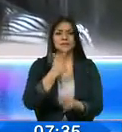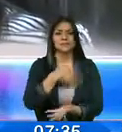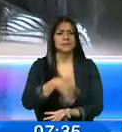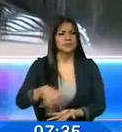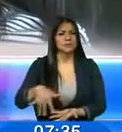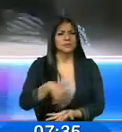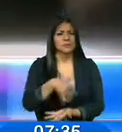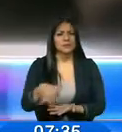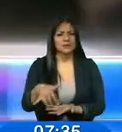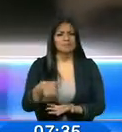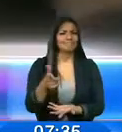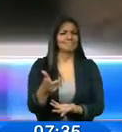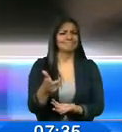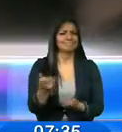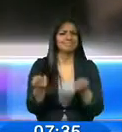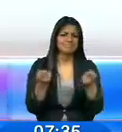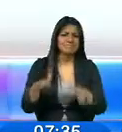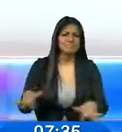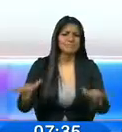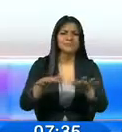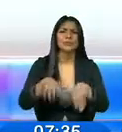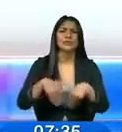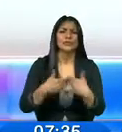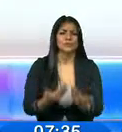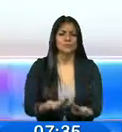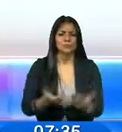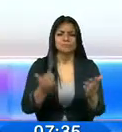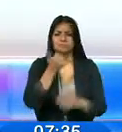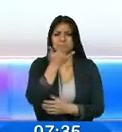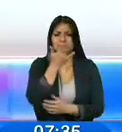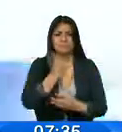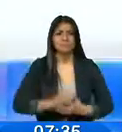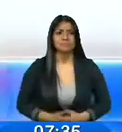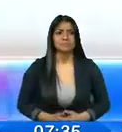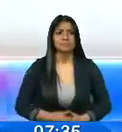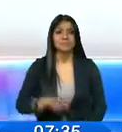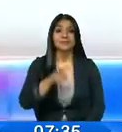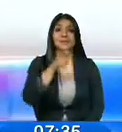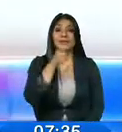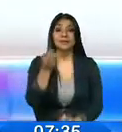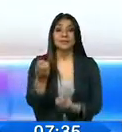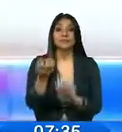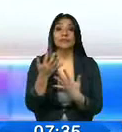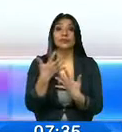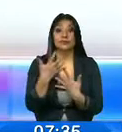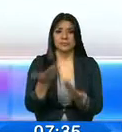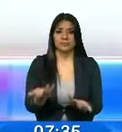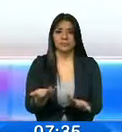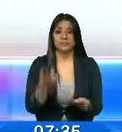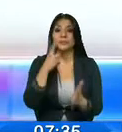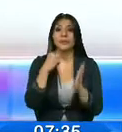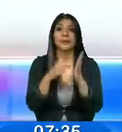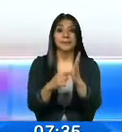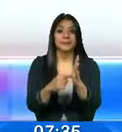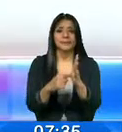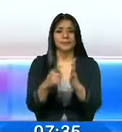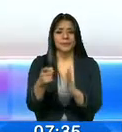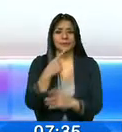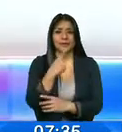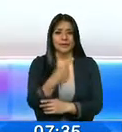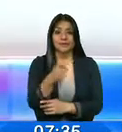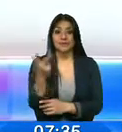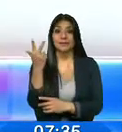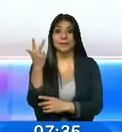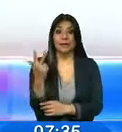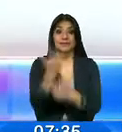sospechas sobre el irregular manejo del caso. Logramos saber quién fue la fuente del tiempo. Cuando ellos dijeron que los chicos habían